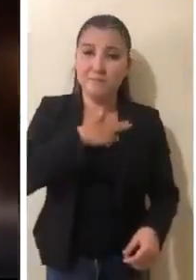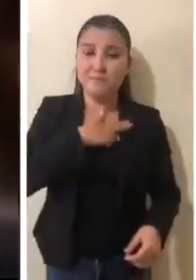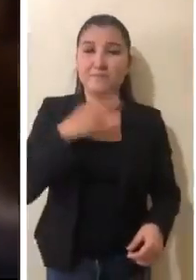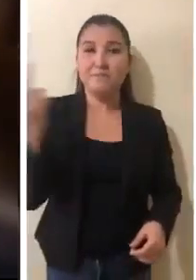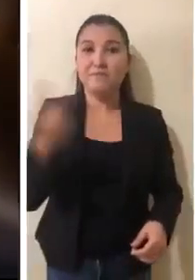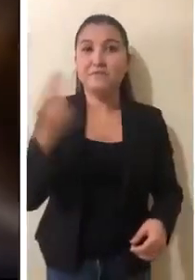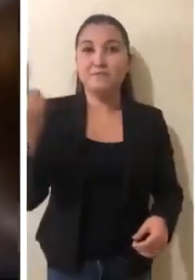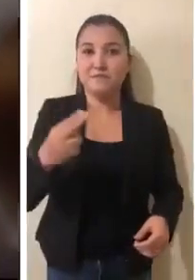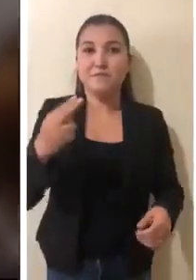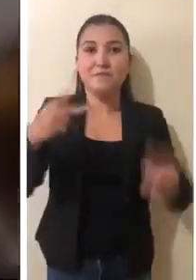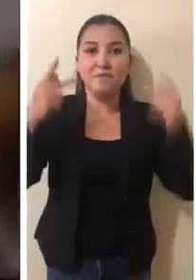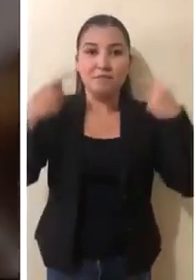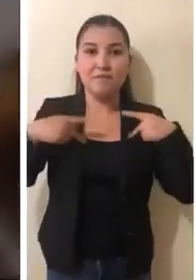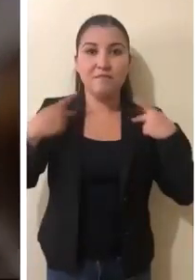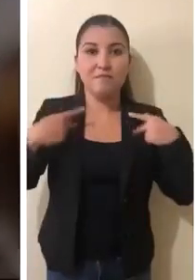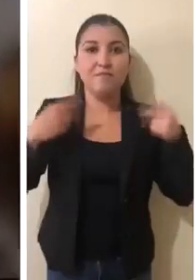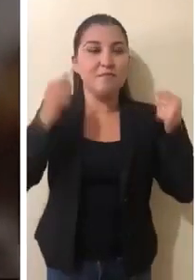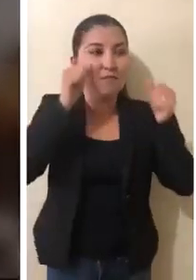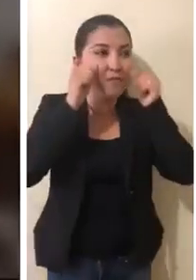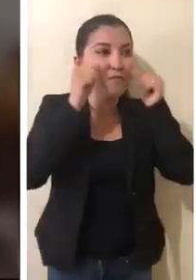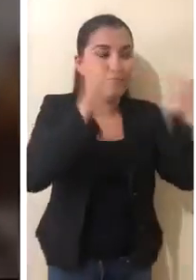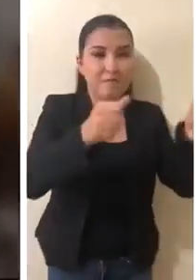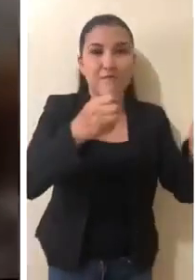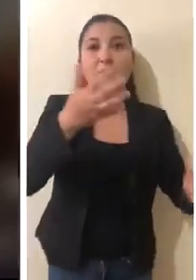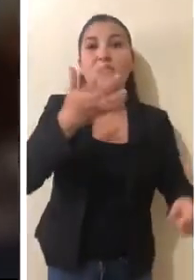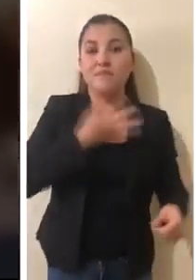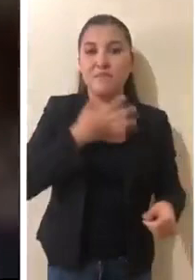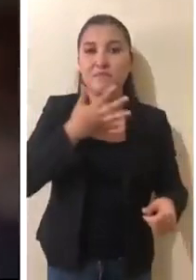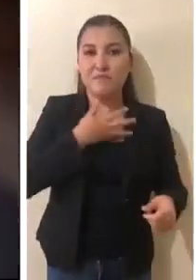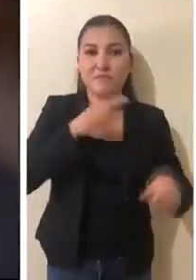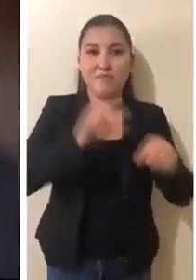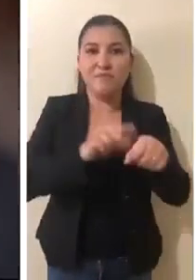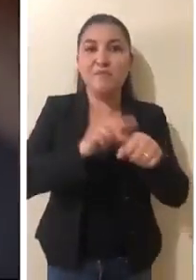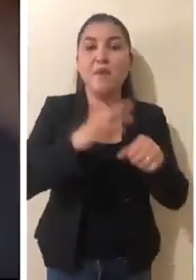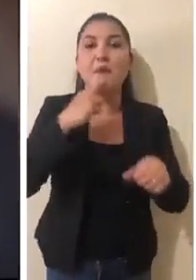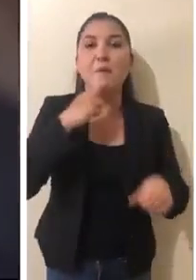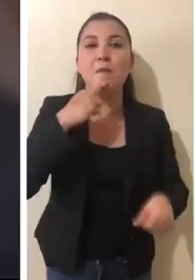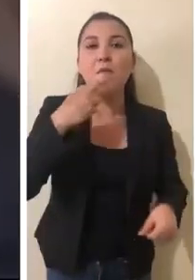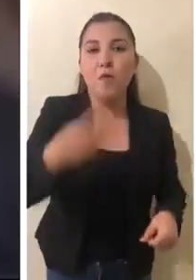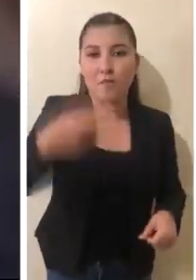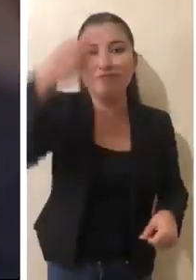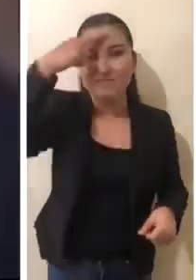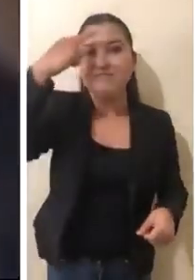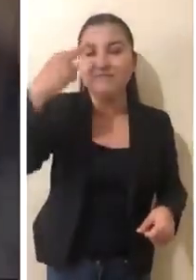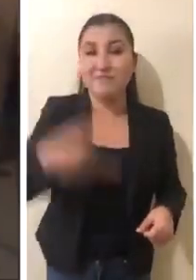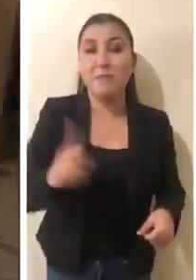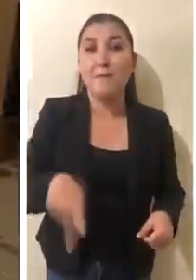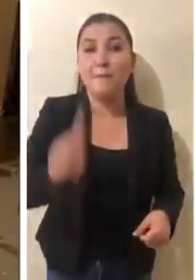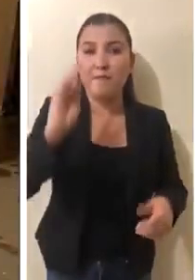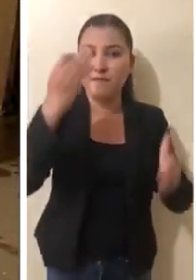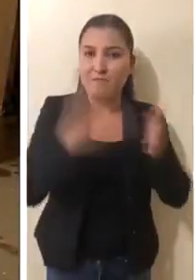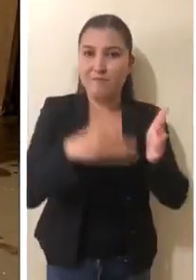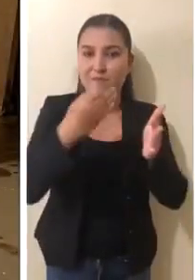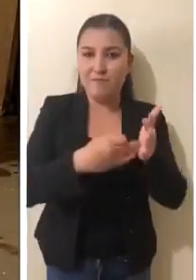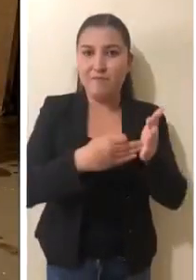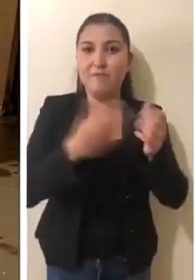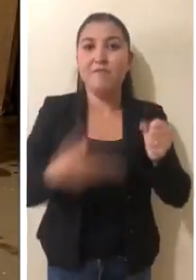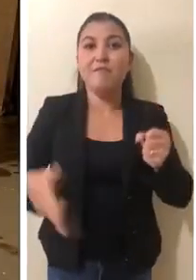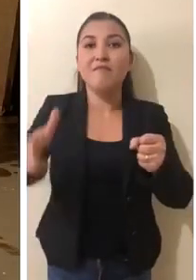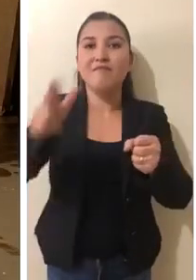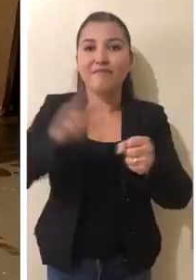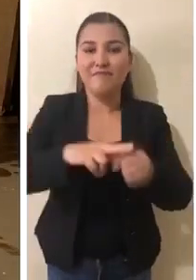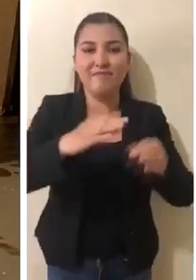Tenemos al mejor personal médico de México. Nos hacen falta hospitales